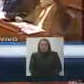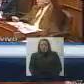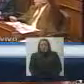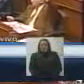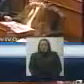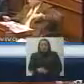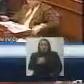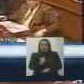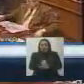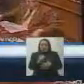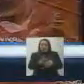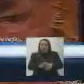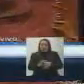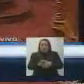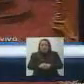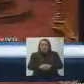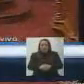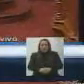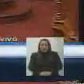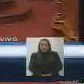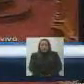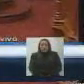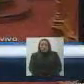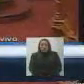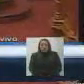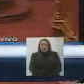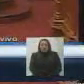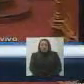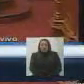Ha sido aprobada por mayoría simple.